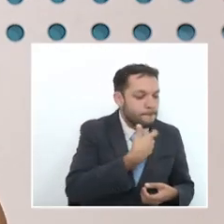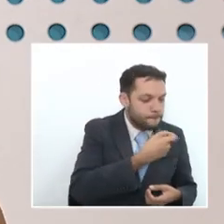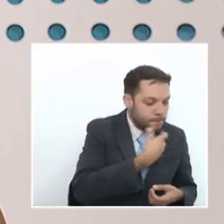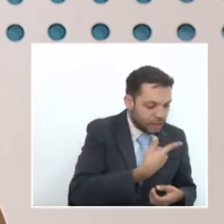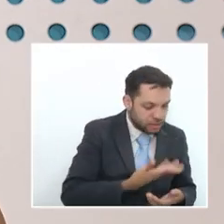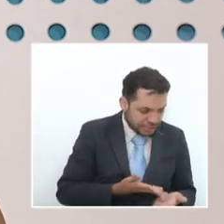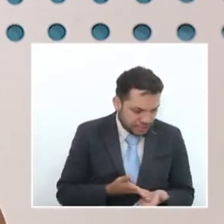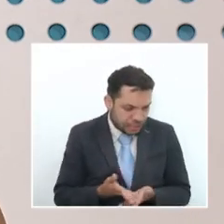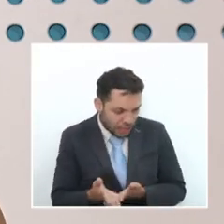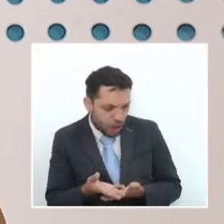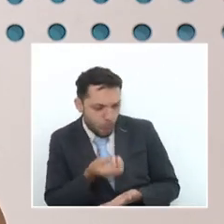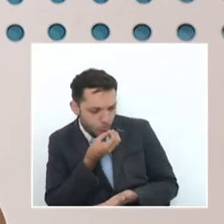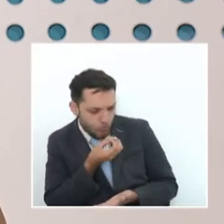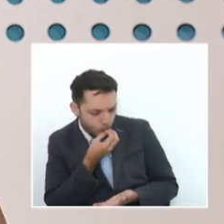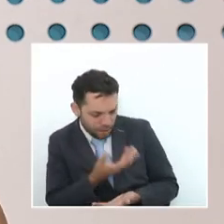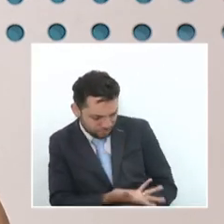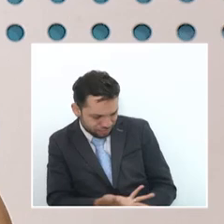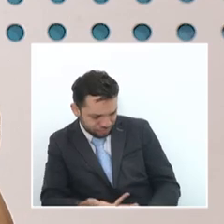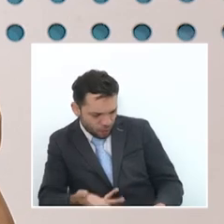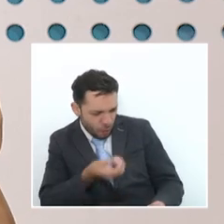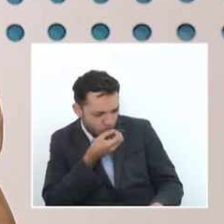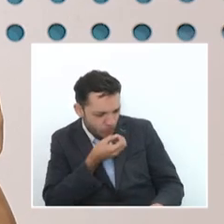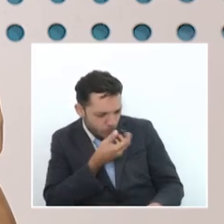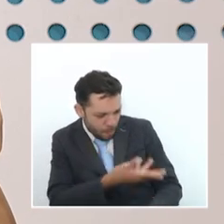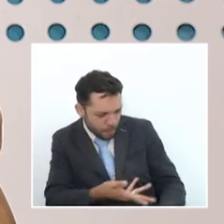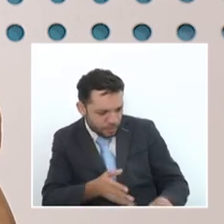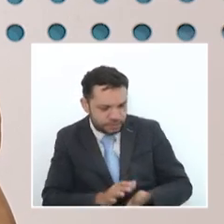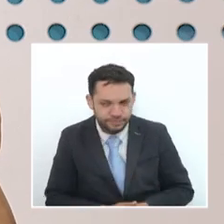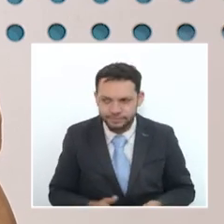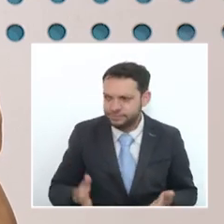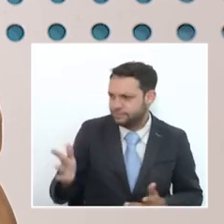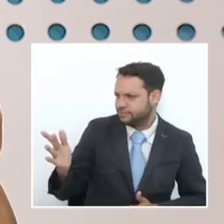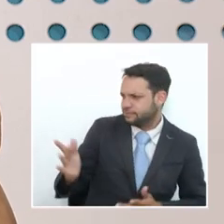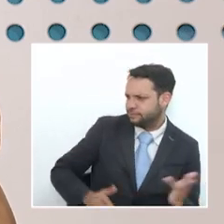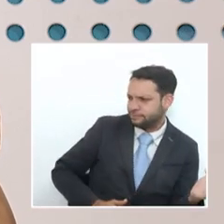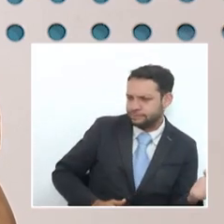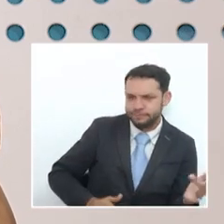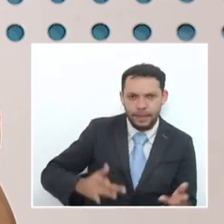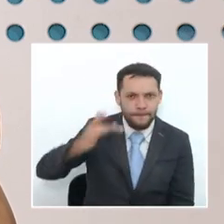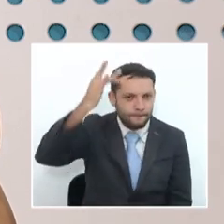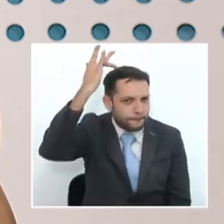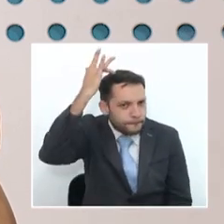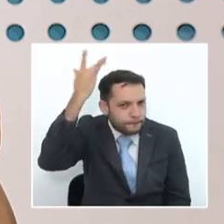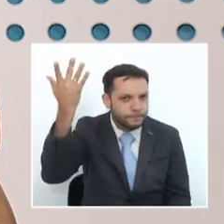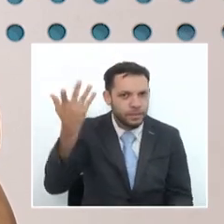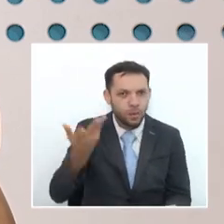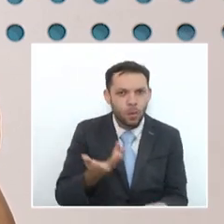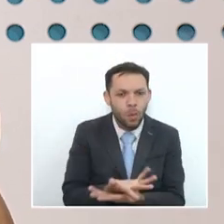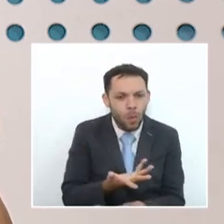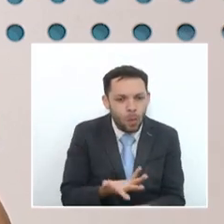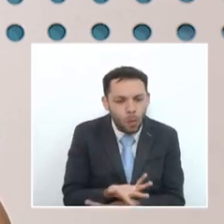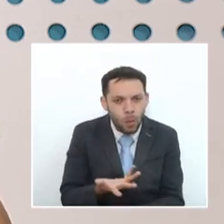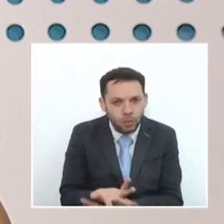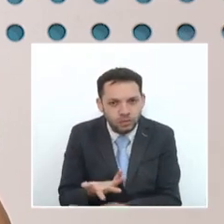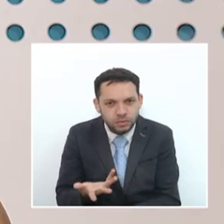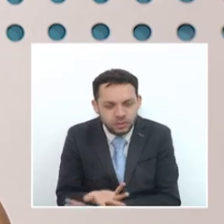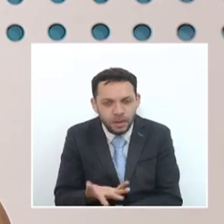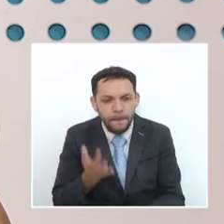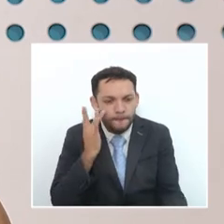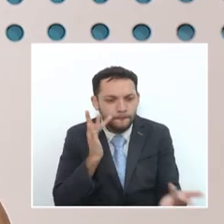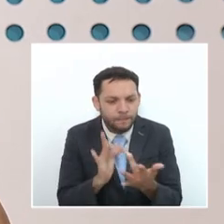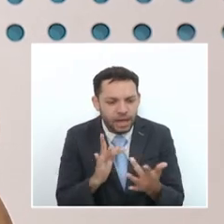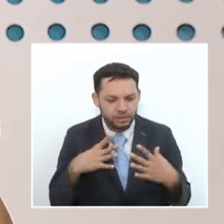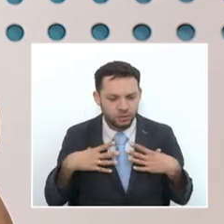No es lógico que lleguemos a esto. Entonces, sugerencia. ¿Qué es lo que nosotros tenemos que